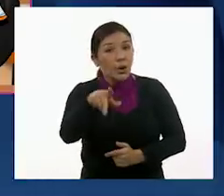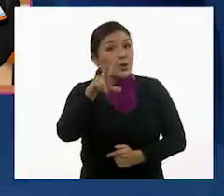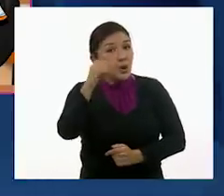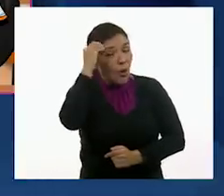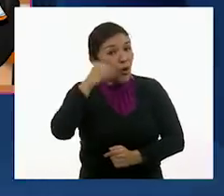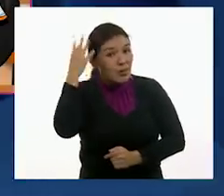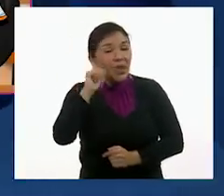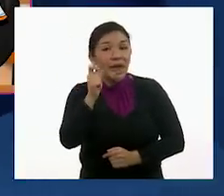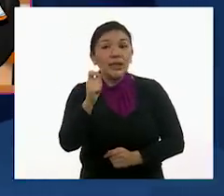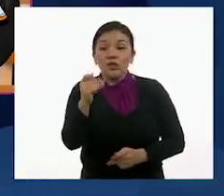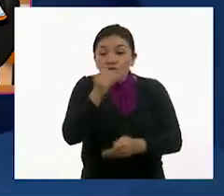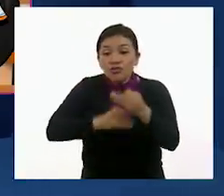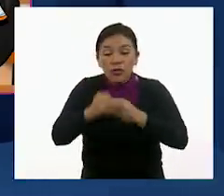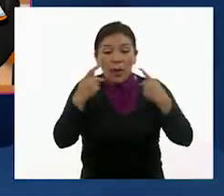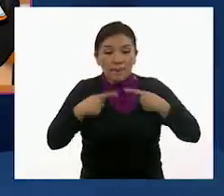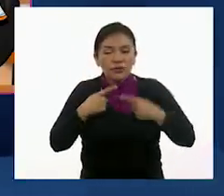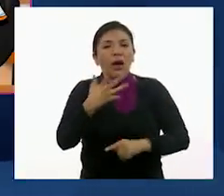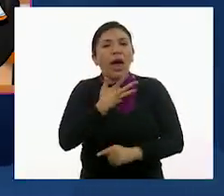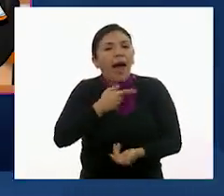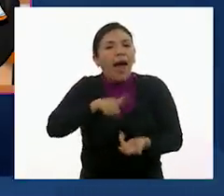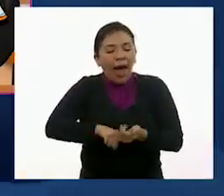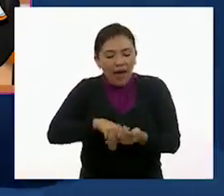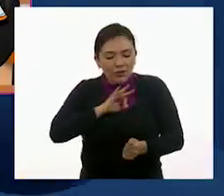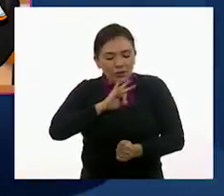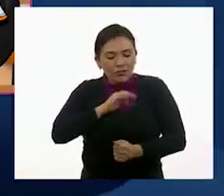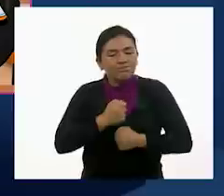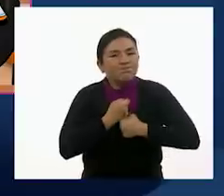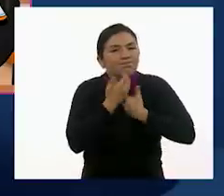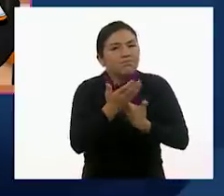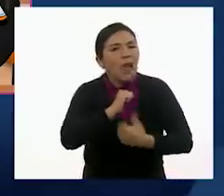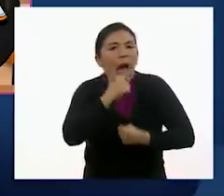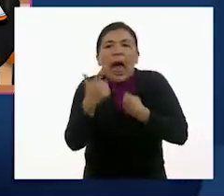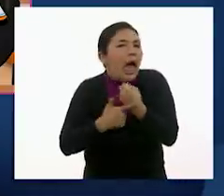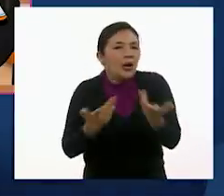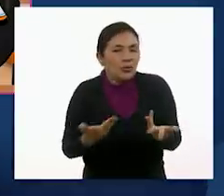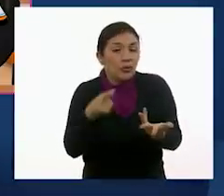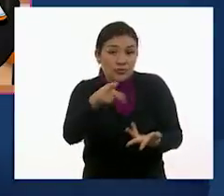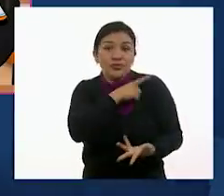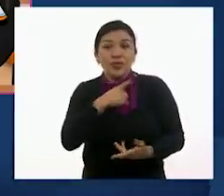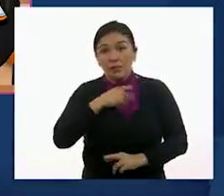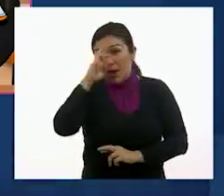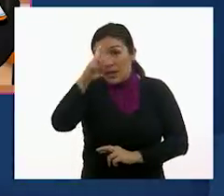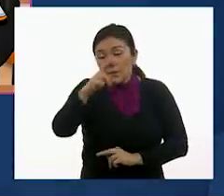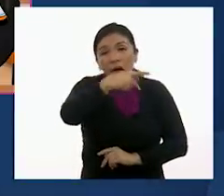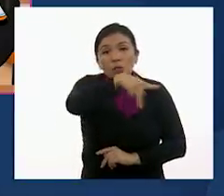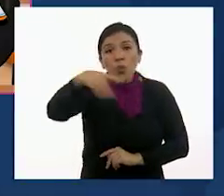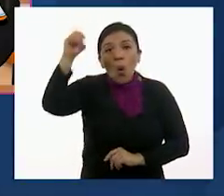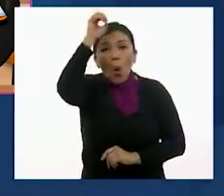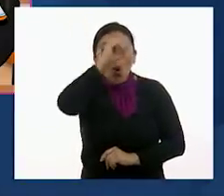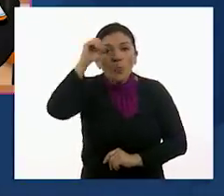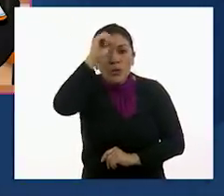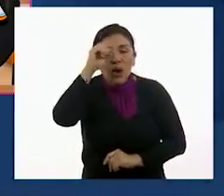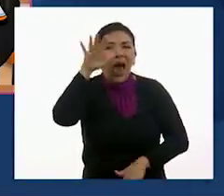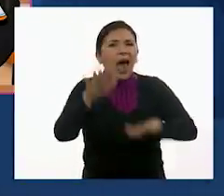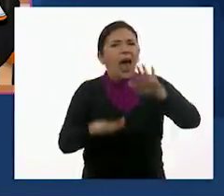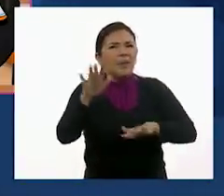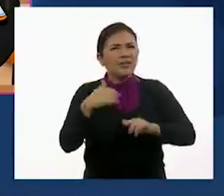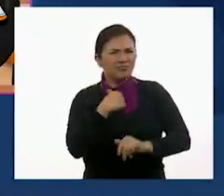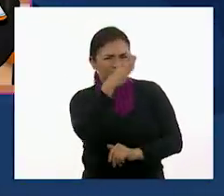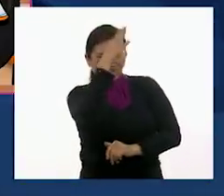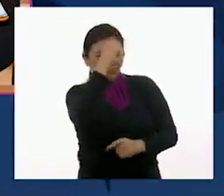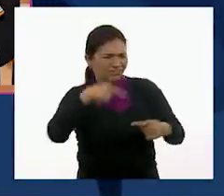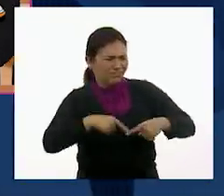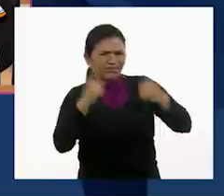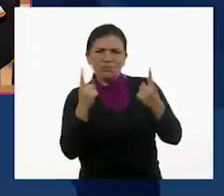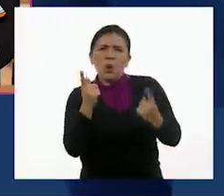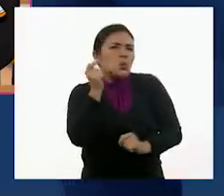No olvides que los demás también tienen algo que decir. Así que debemos respetar sus opiniones, aunque no siempre estemos de acuerdo con